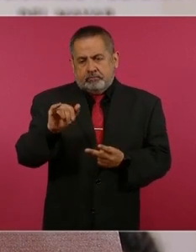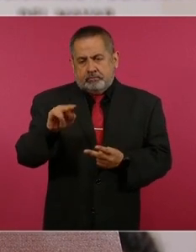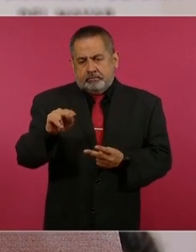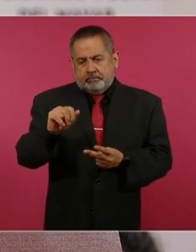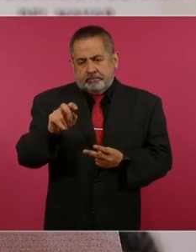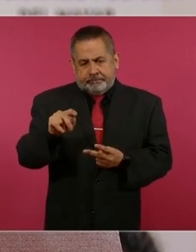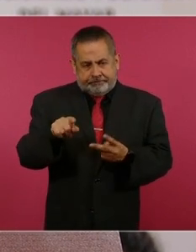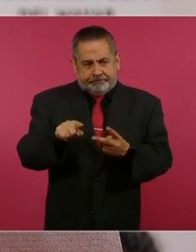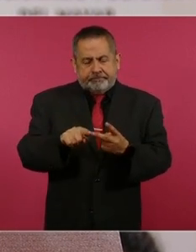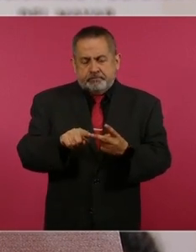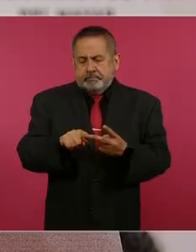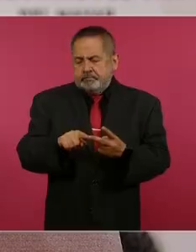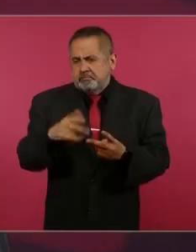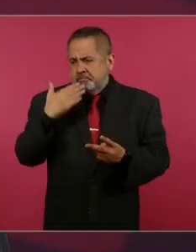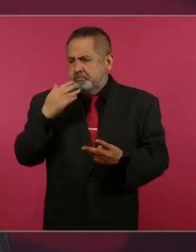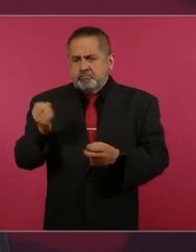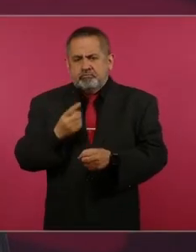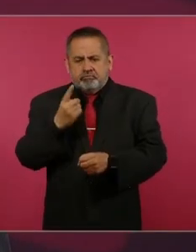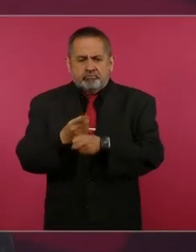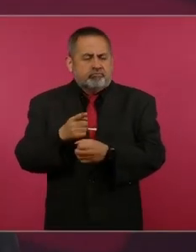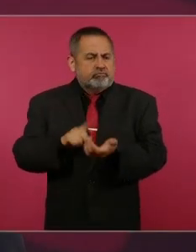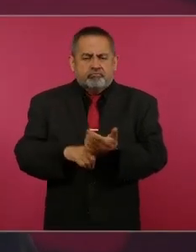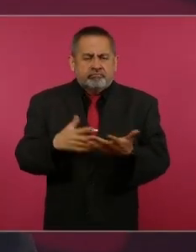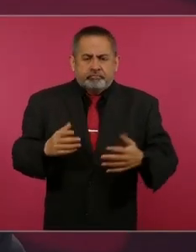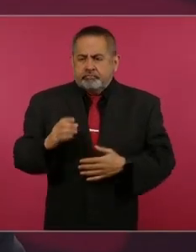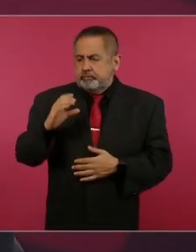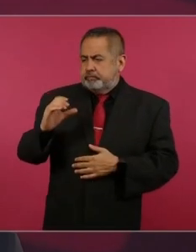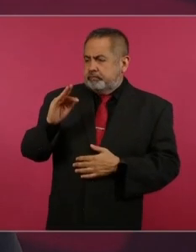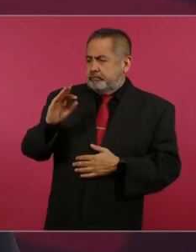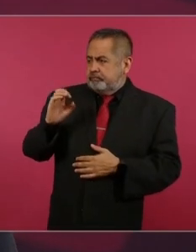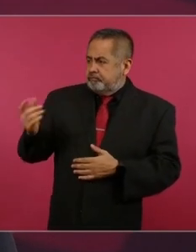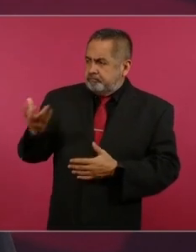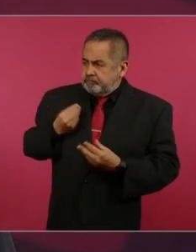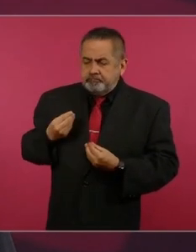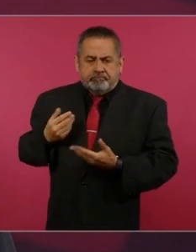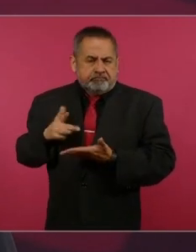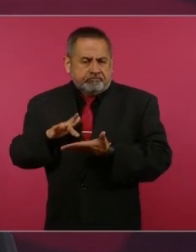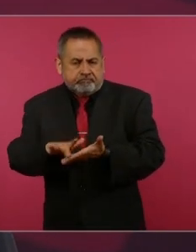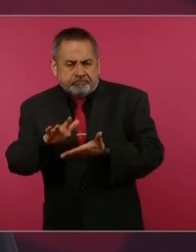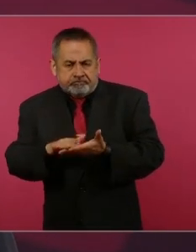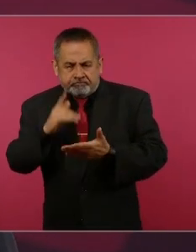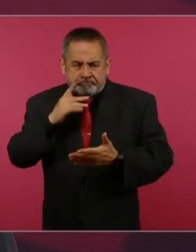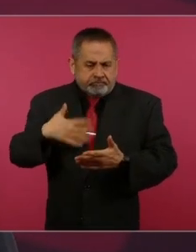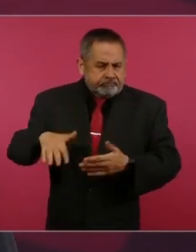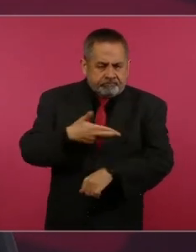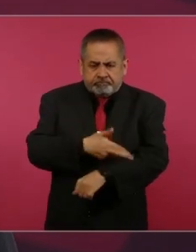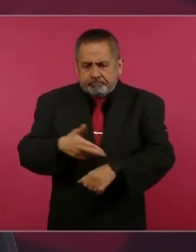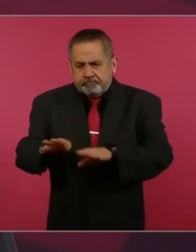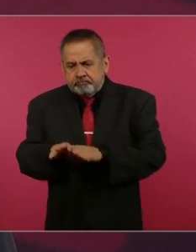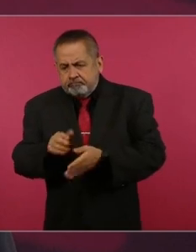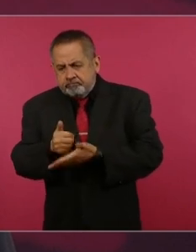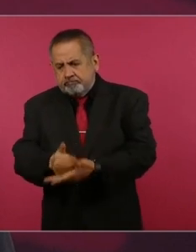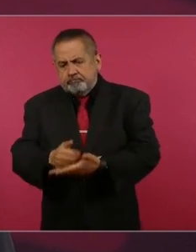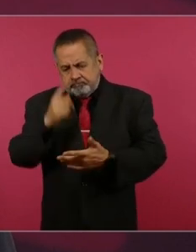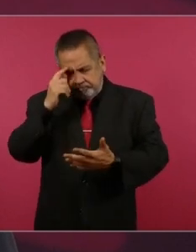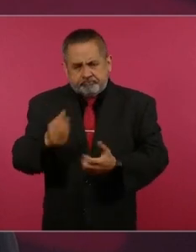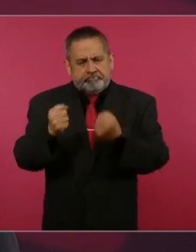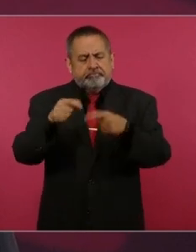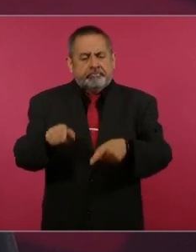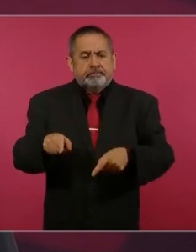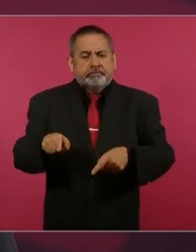excelente oportunidad, ¿verdad?, que la CFE apoye el desarrollo de estos proyectos